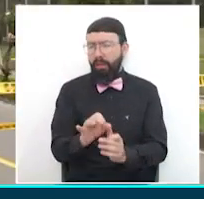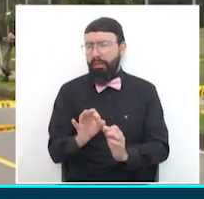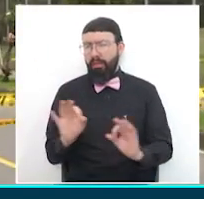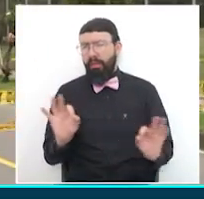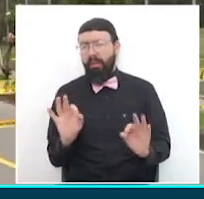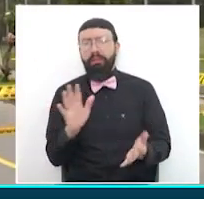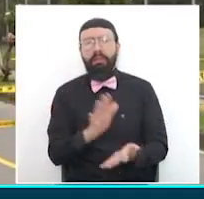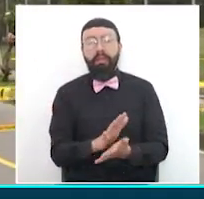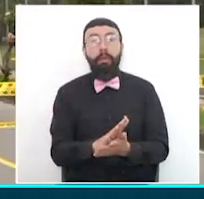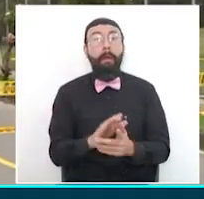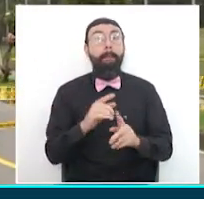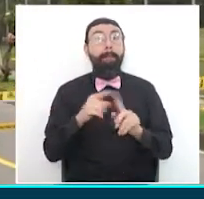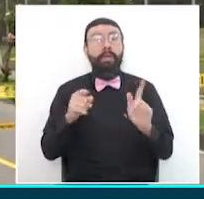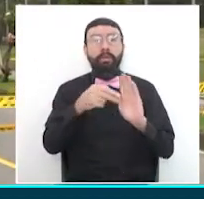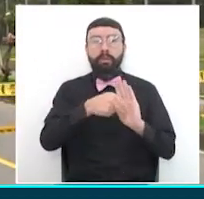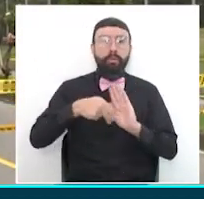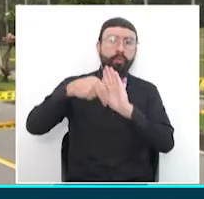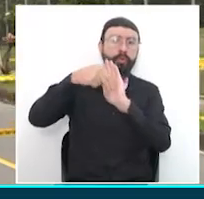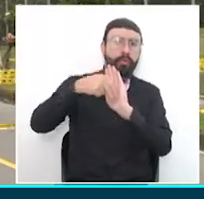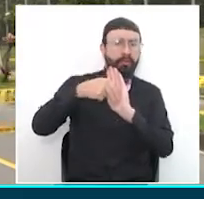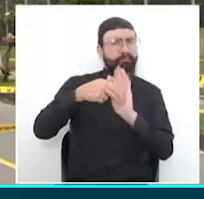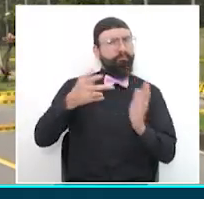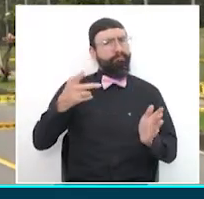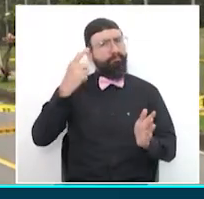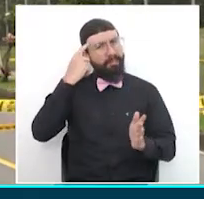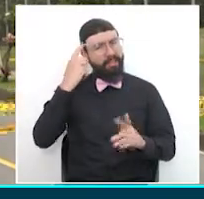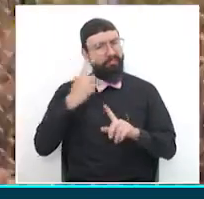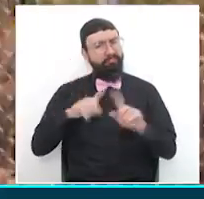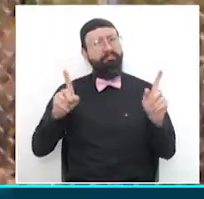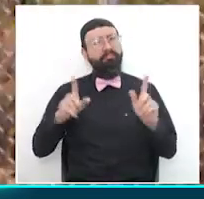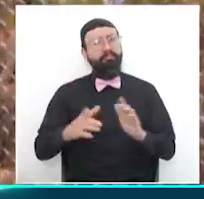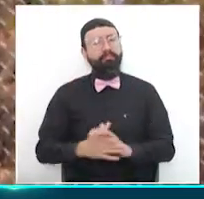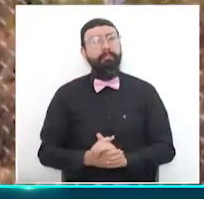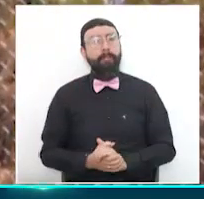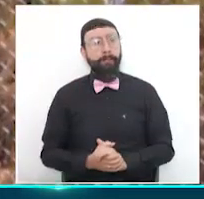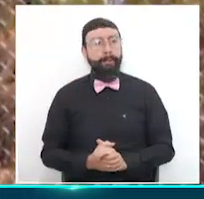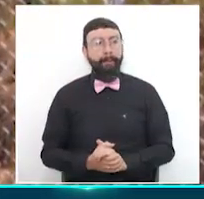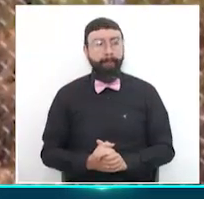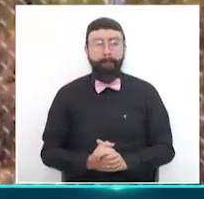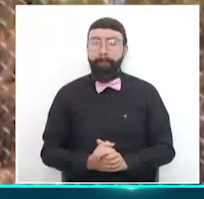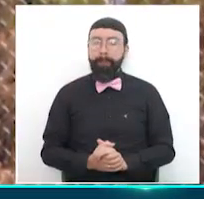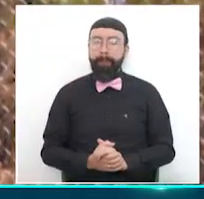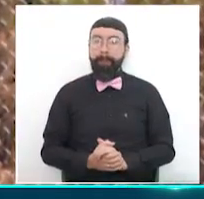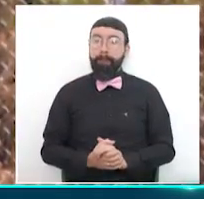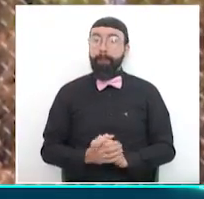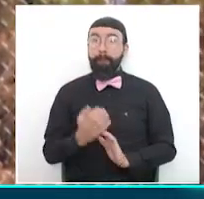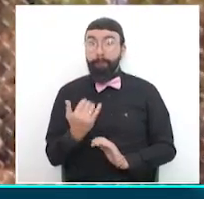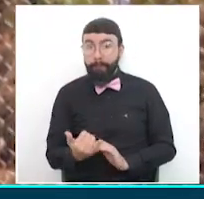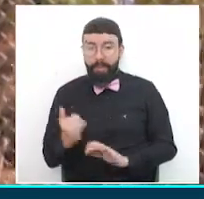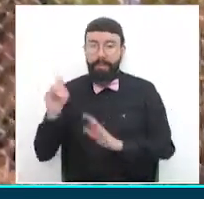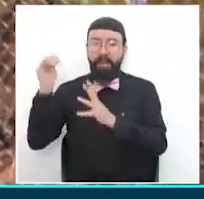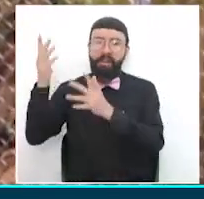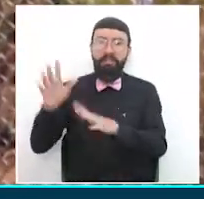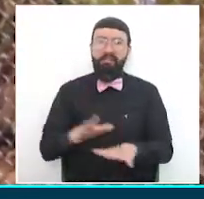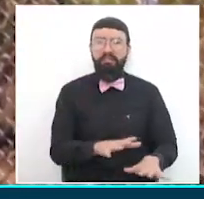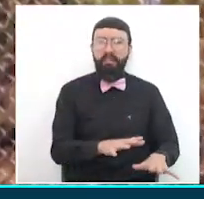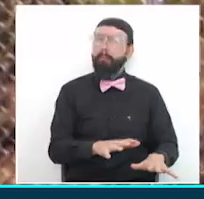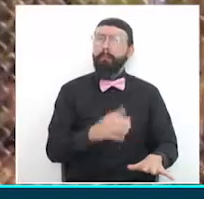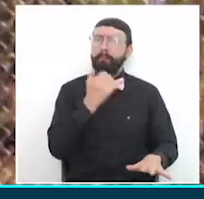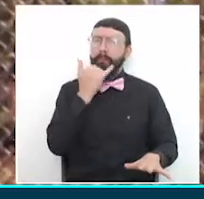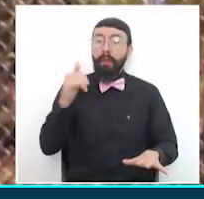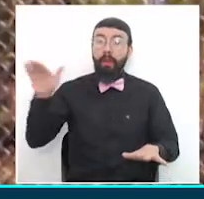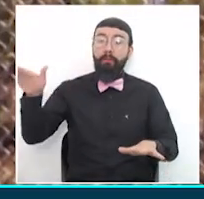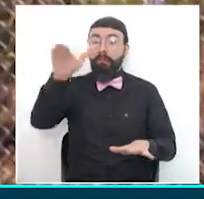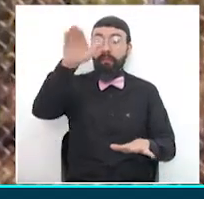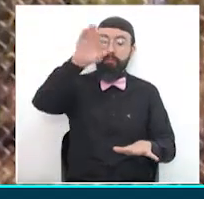del municipio mostró una opinión totalmente diferente. Debido a al deslizamiento tenemos una corona más o menos de 30